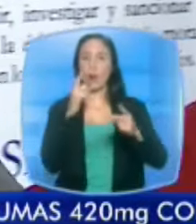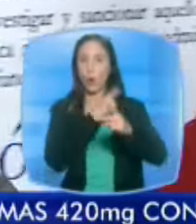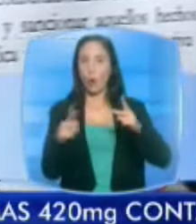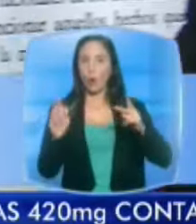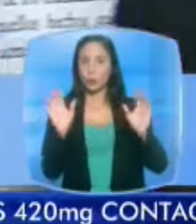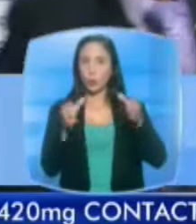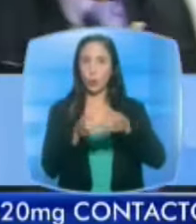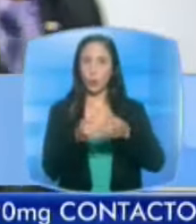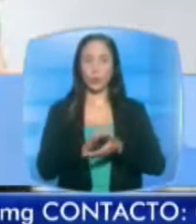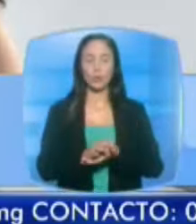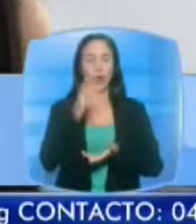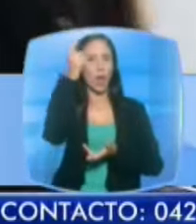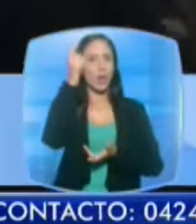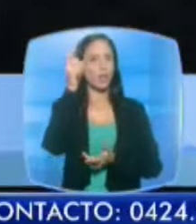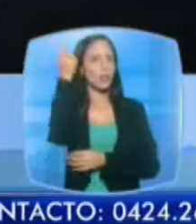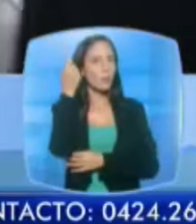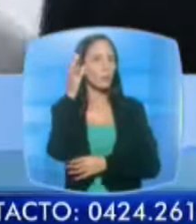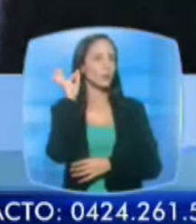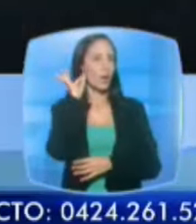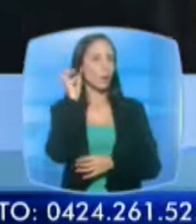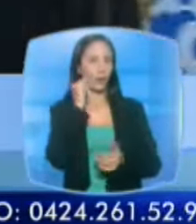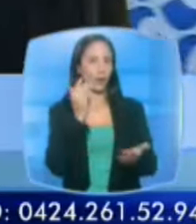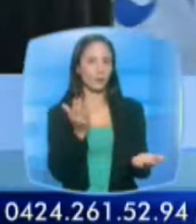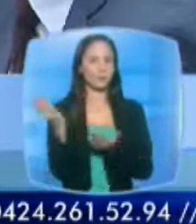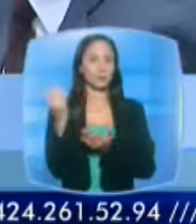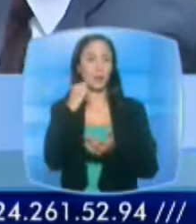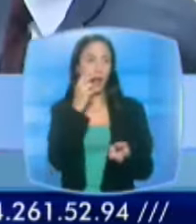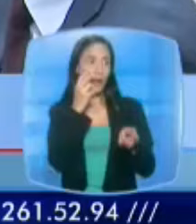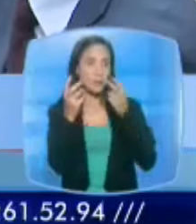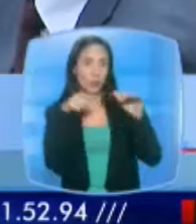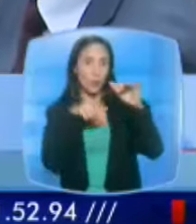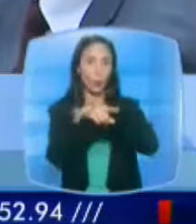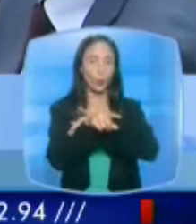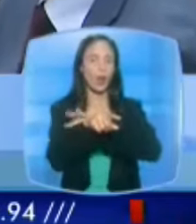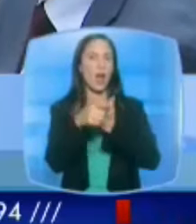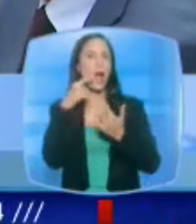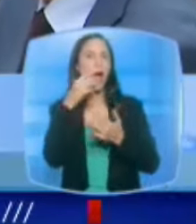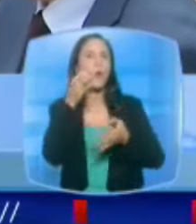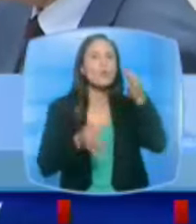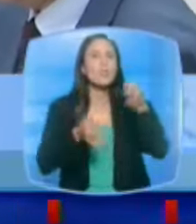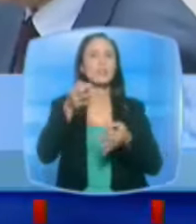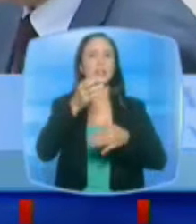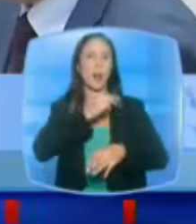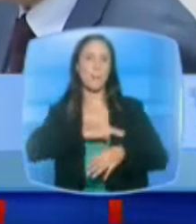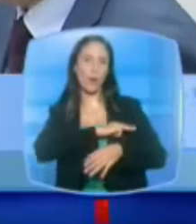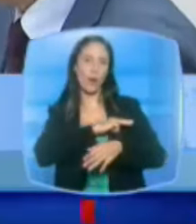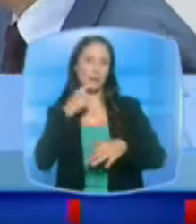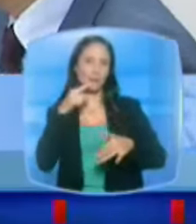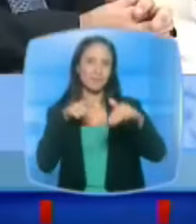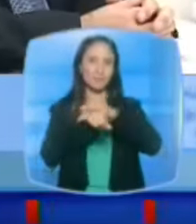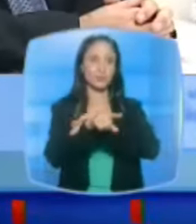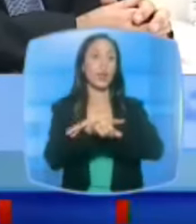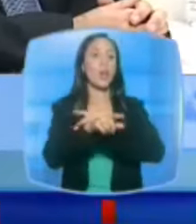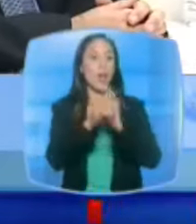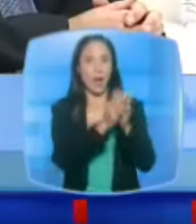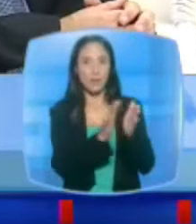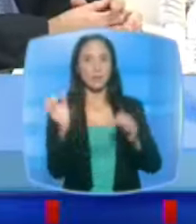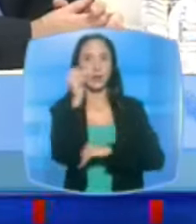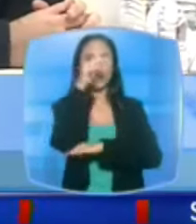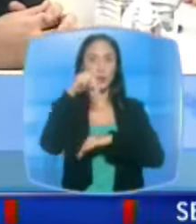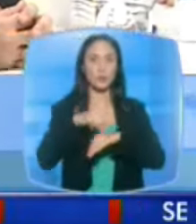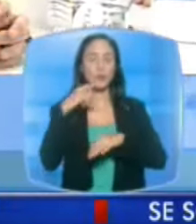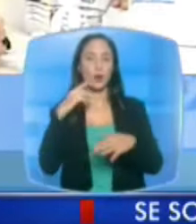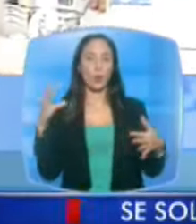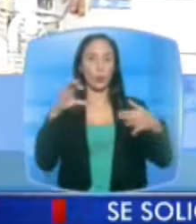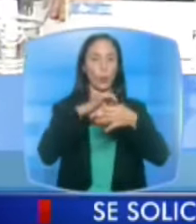comisión, presidida por la diputada Noely Pocaterra, visitó el Poder Moral, asegurando que durante este periodo la Asamblea Nacional